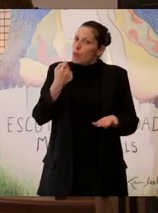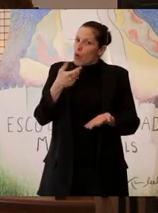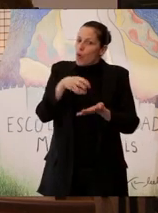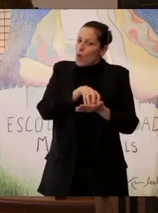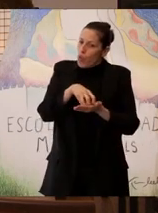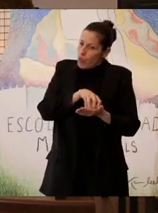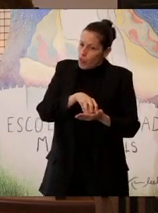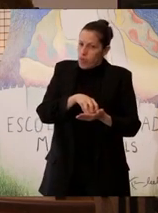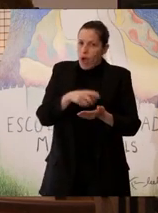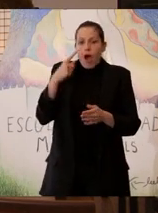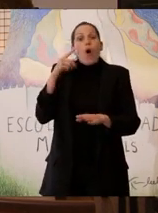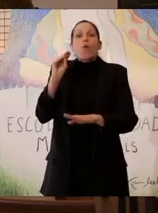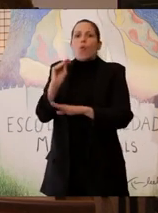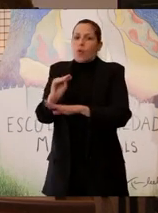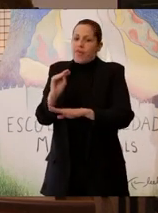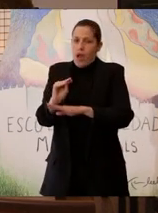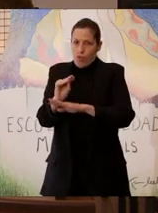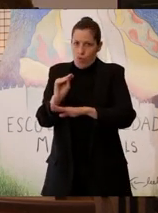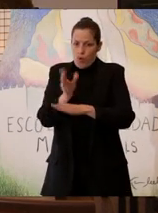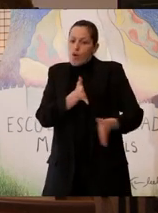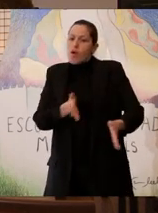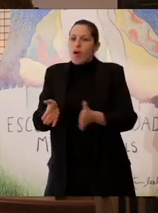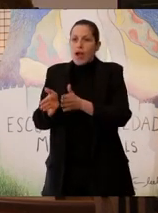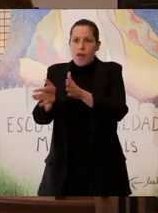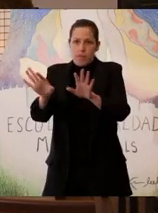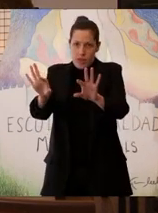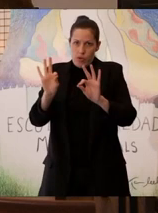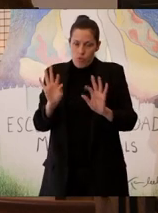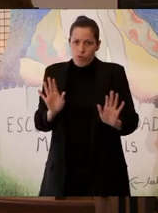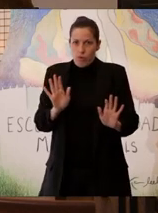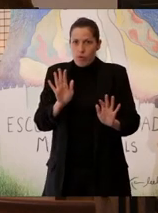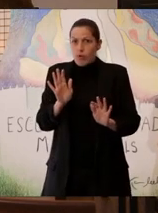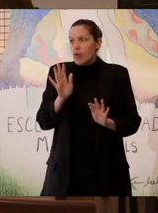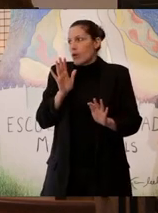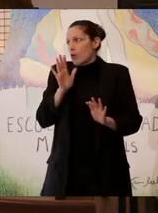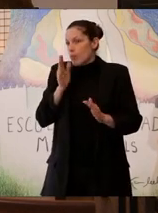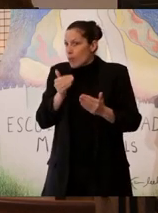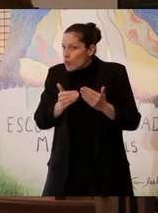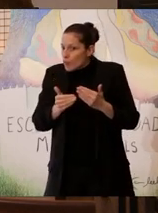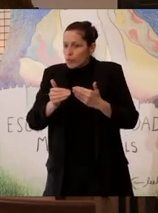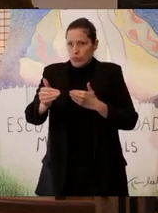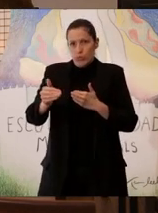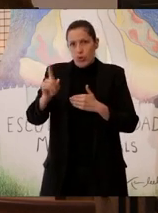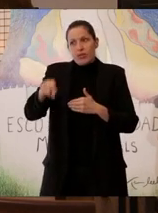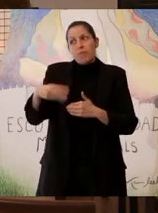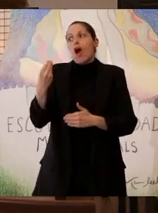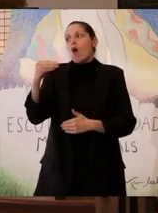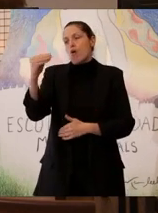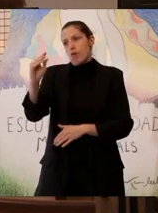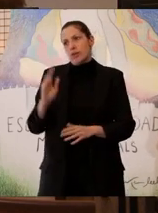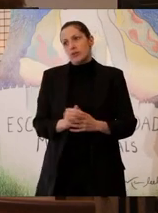camino que, por el que optamos para el futuro, sobre todo para nuestras jóvenes. Algunos ya no